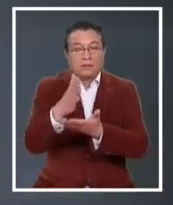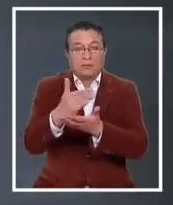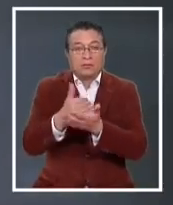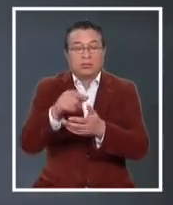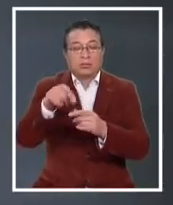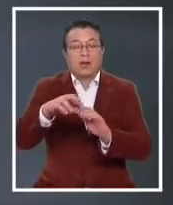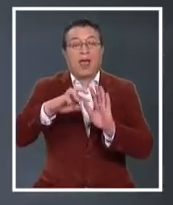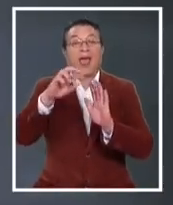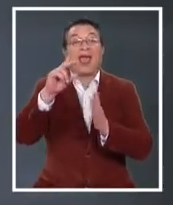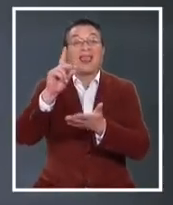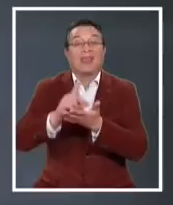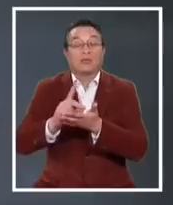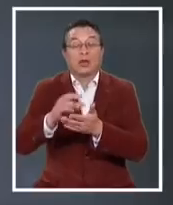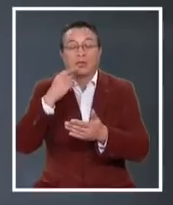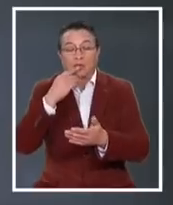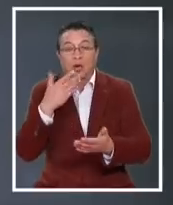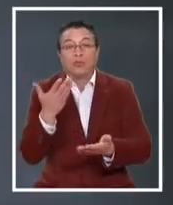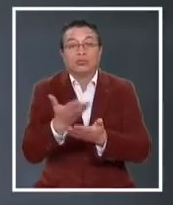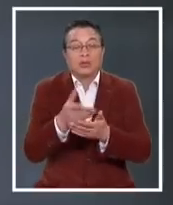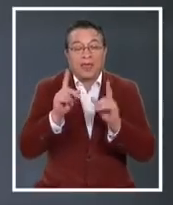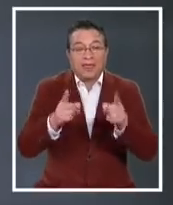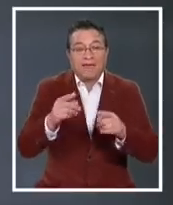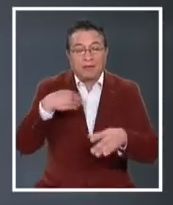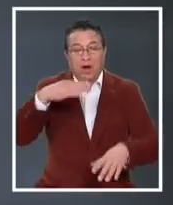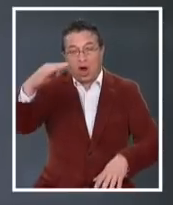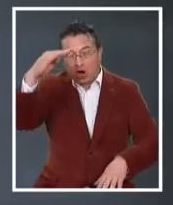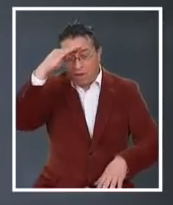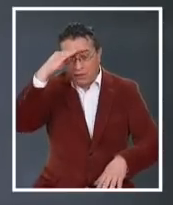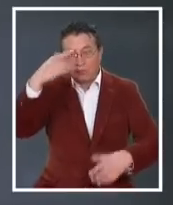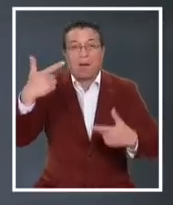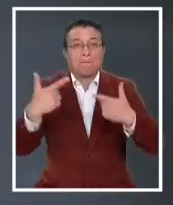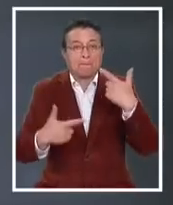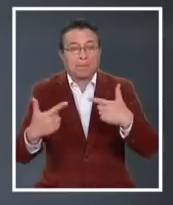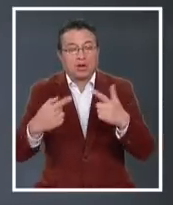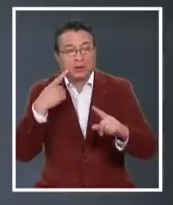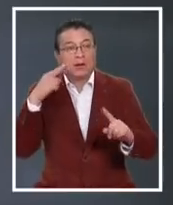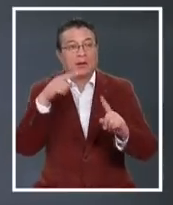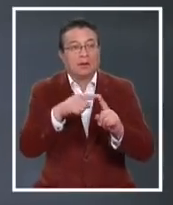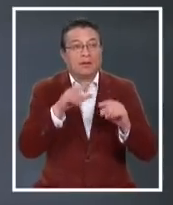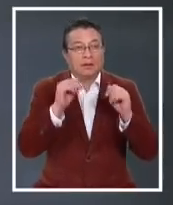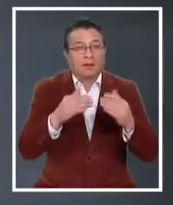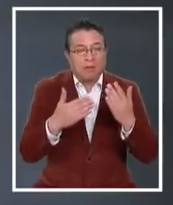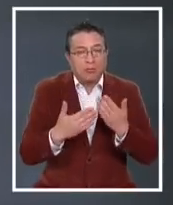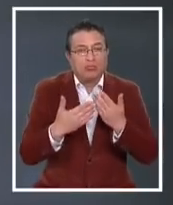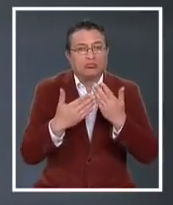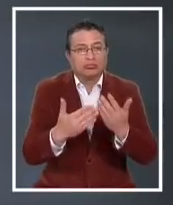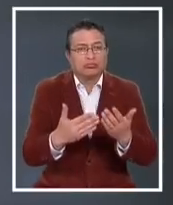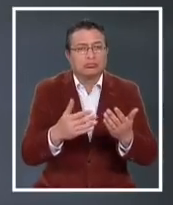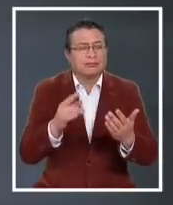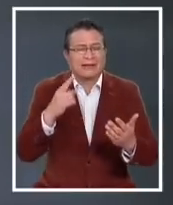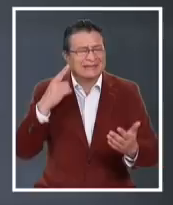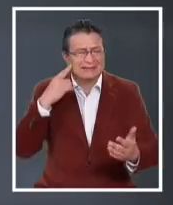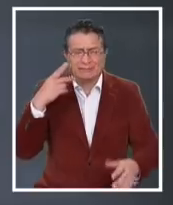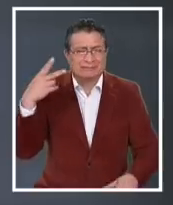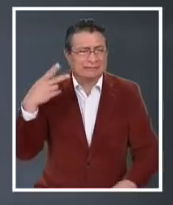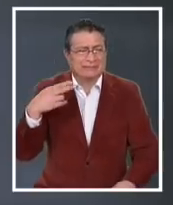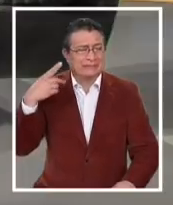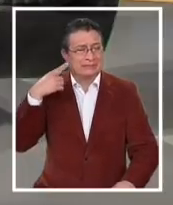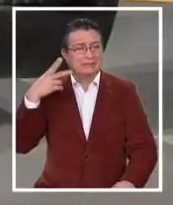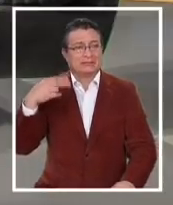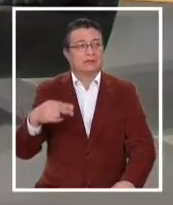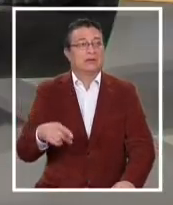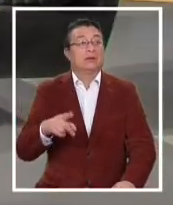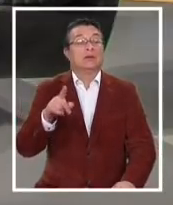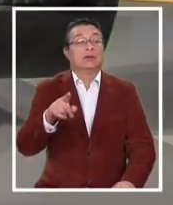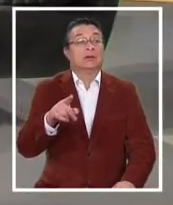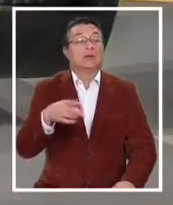diputados. Yo creo que si queremos recuperar la confianza en la política nos demuestre que aquí en Chile prima el Estado de Derecho. Sebastián de Polo.